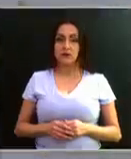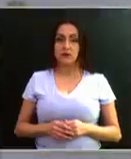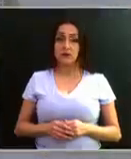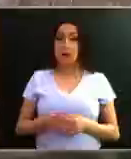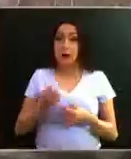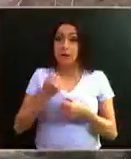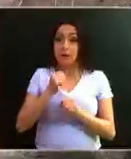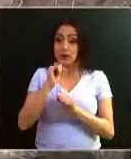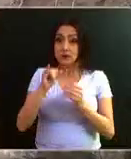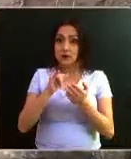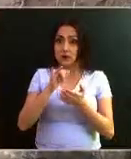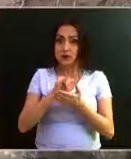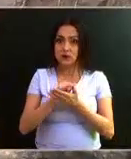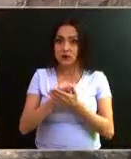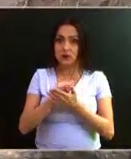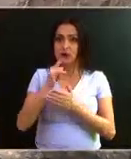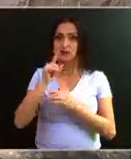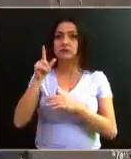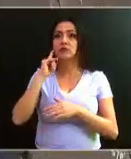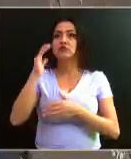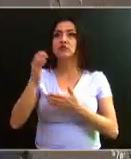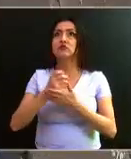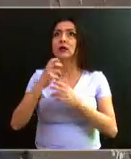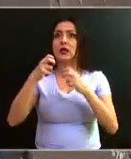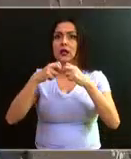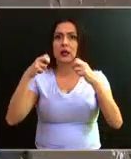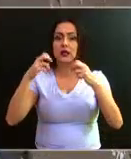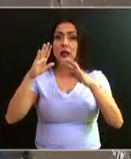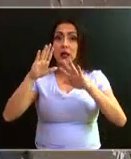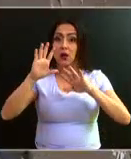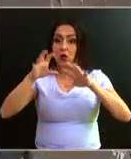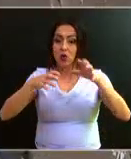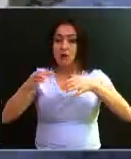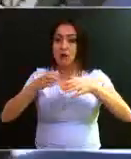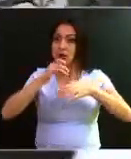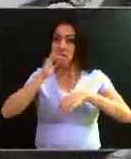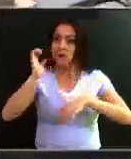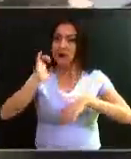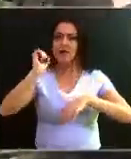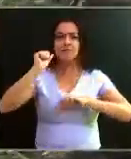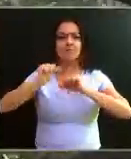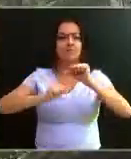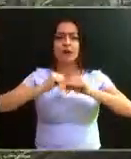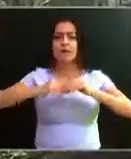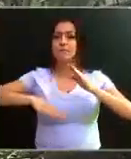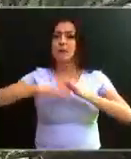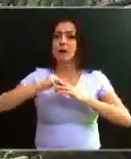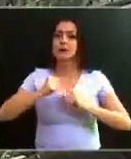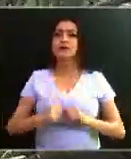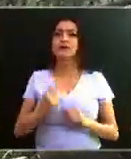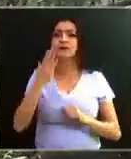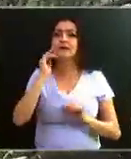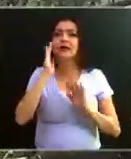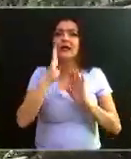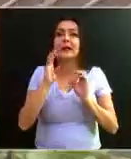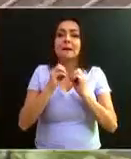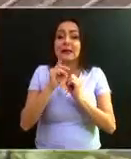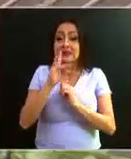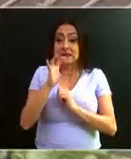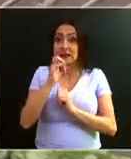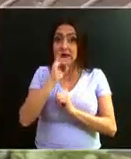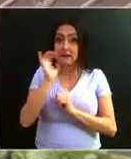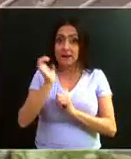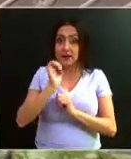La Municipalidad de San José, las cuadrillas de reconexión eléctrica y los comités locales de emergencia tuvieron que esforzarse al máximo para atender más de 100